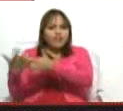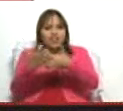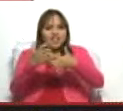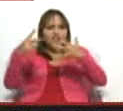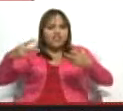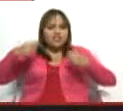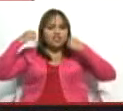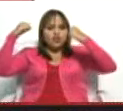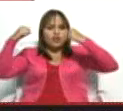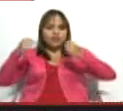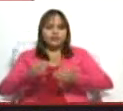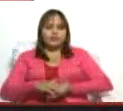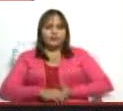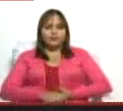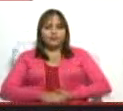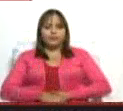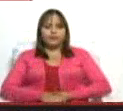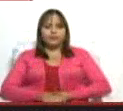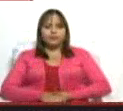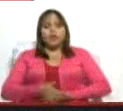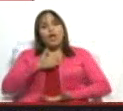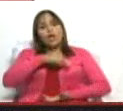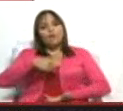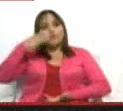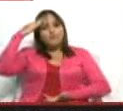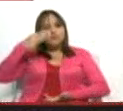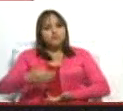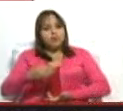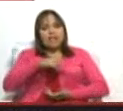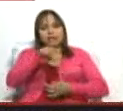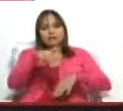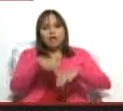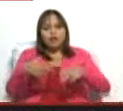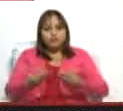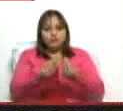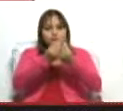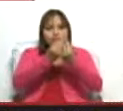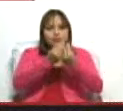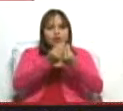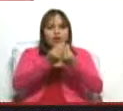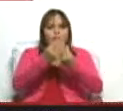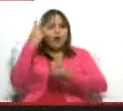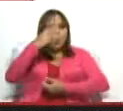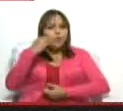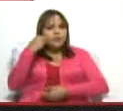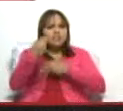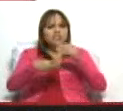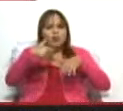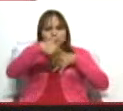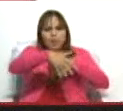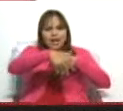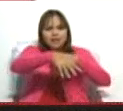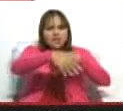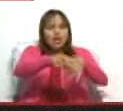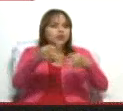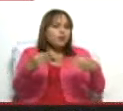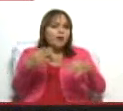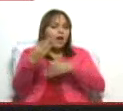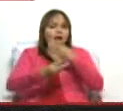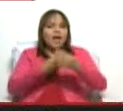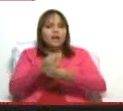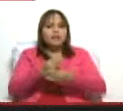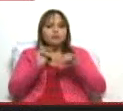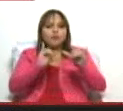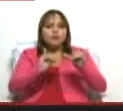victoria. Nuestra Fuerza Armada también hizo con la juventud la marcha que normalmente hacen, que fue la marcha que hizo José Félix